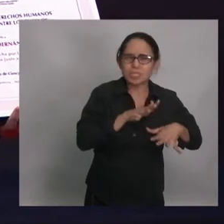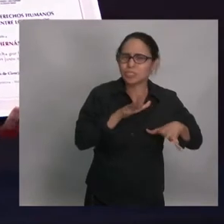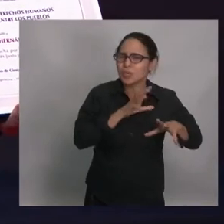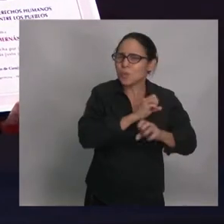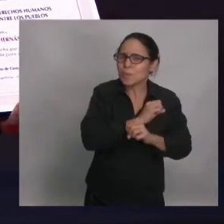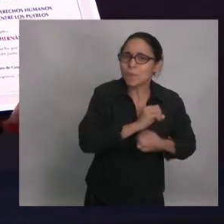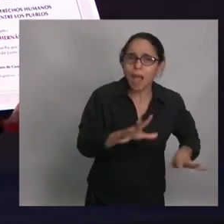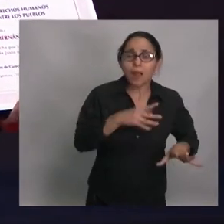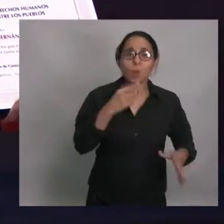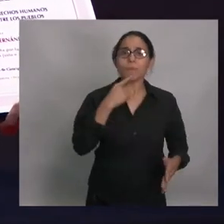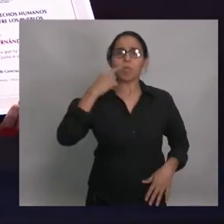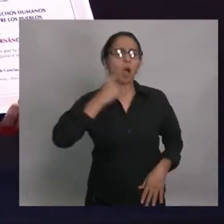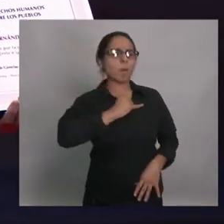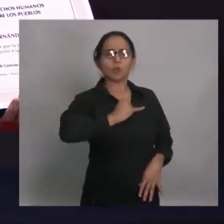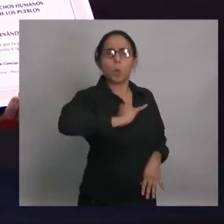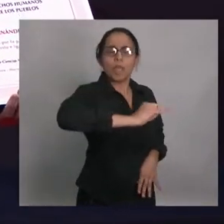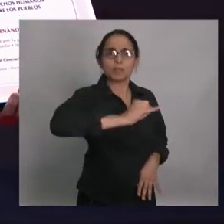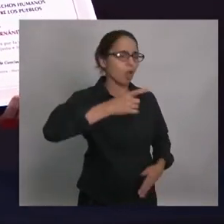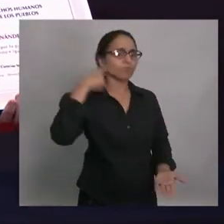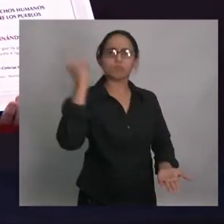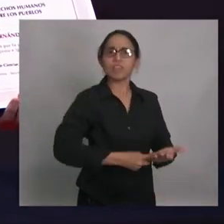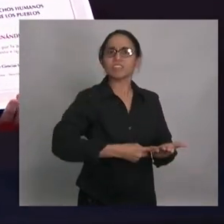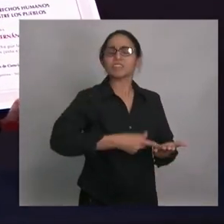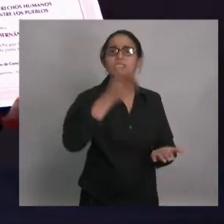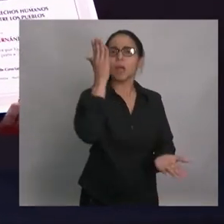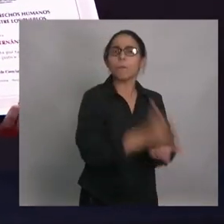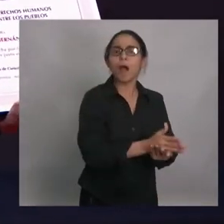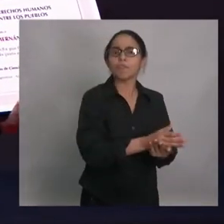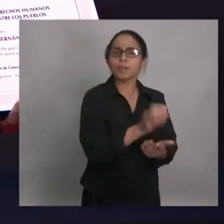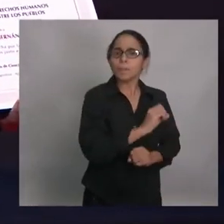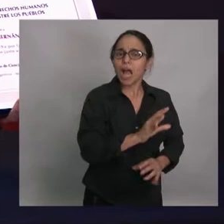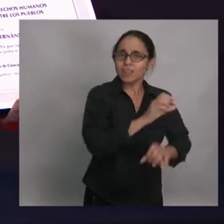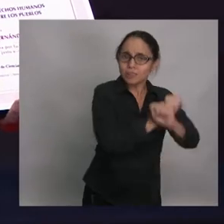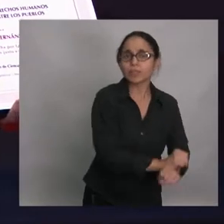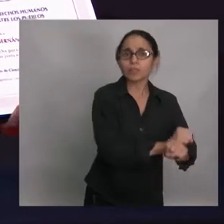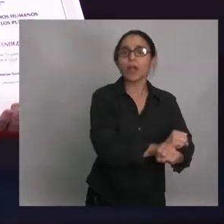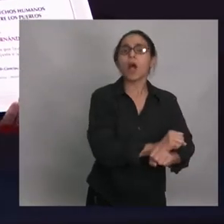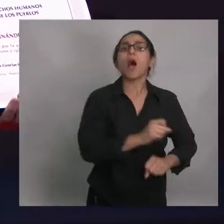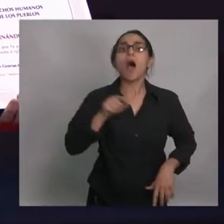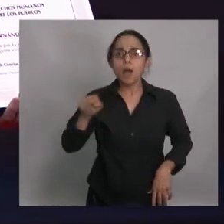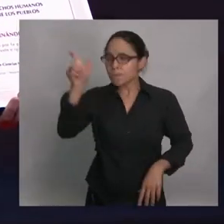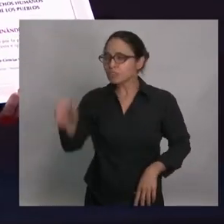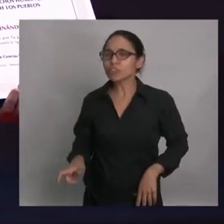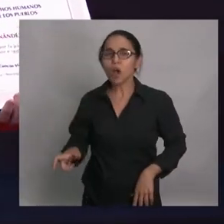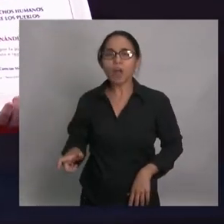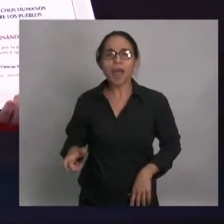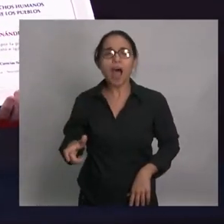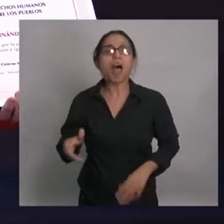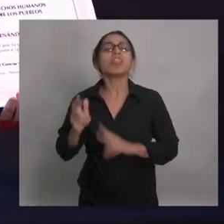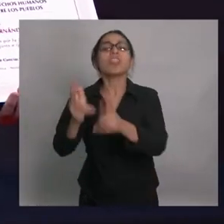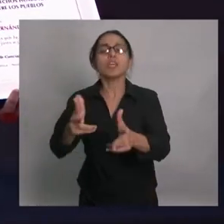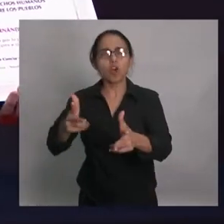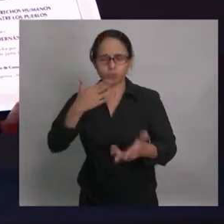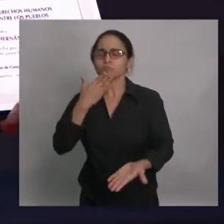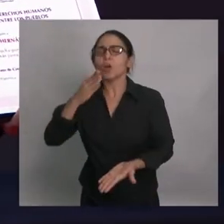encontrar culpable en un juicio amañado prometió al pueblo de cuba que volveríamos y no descansó hasta